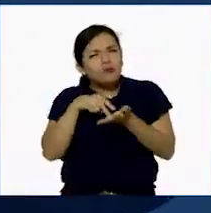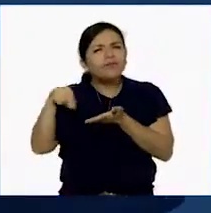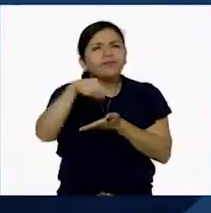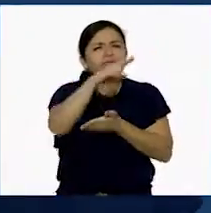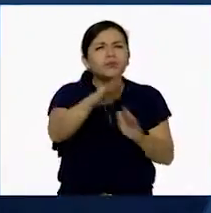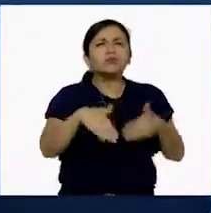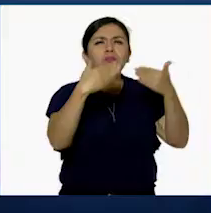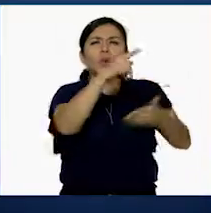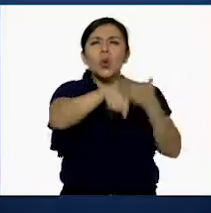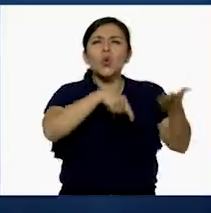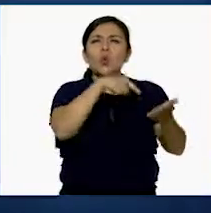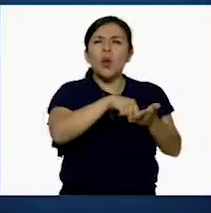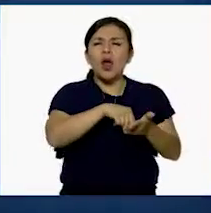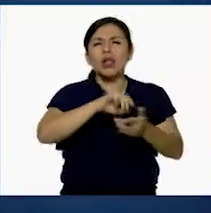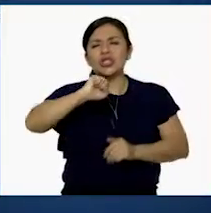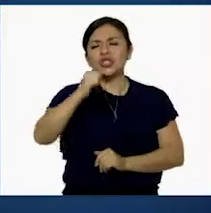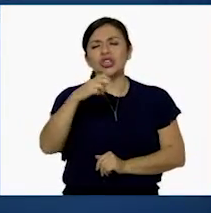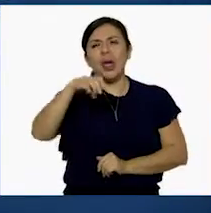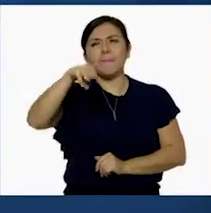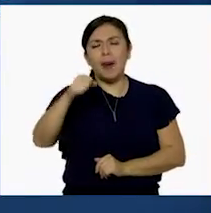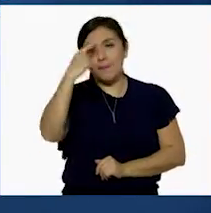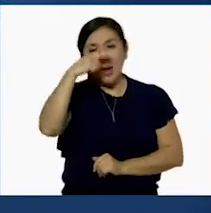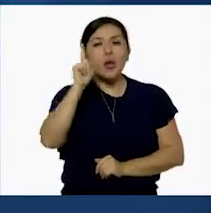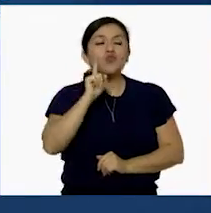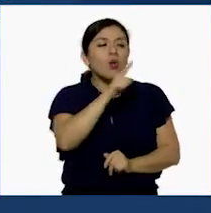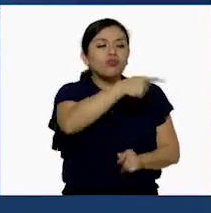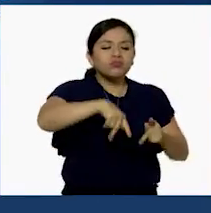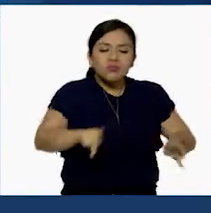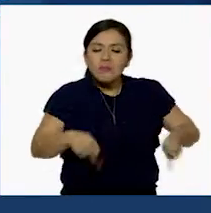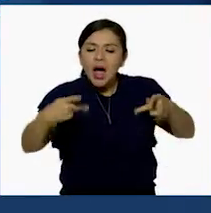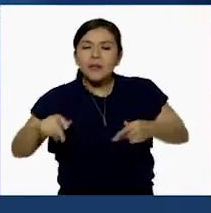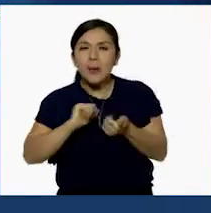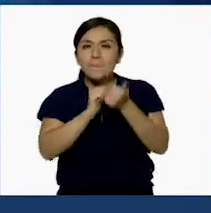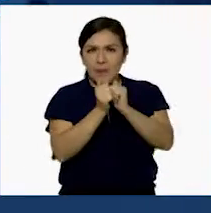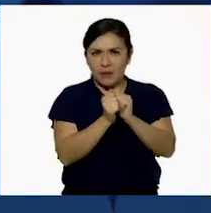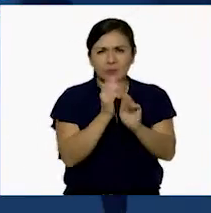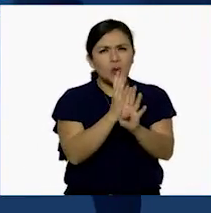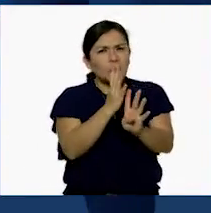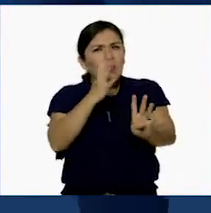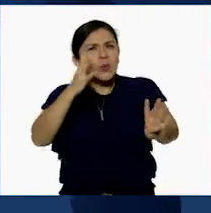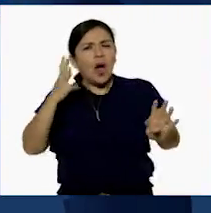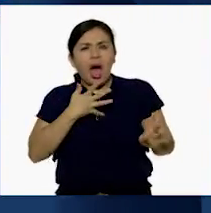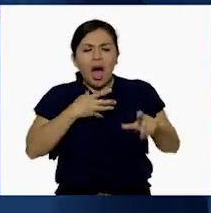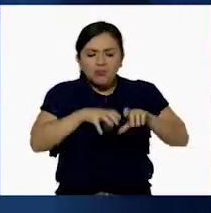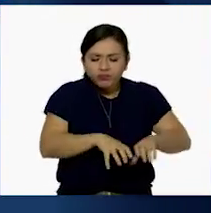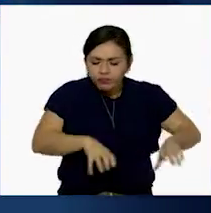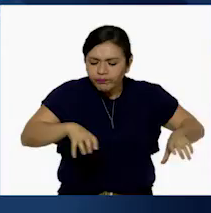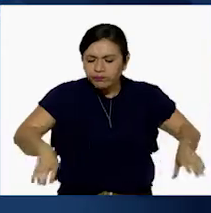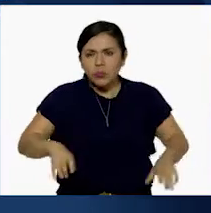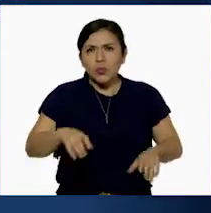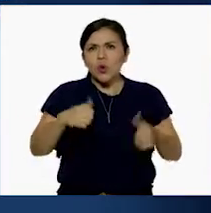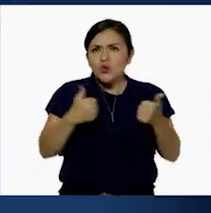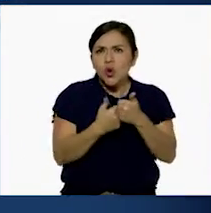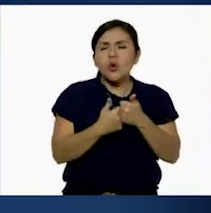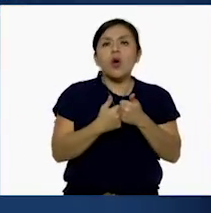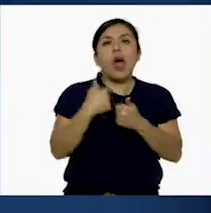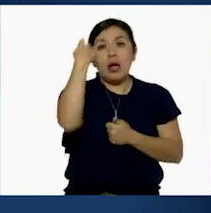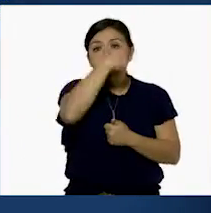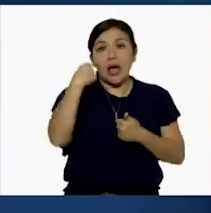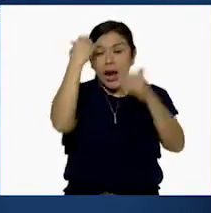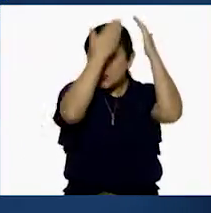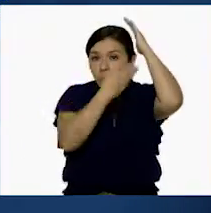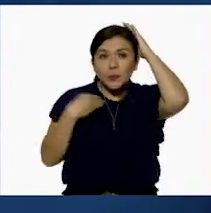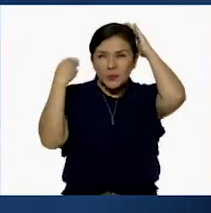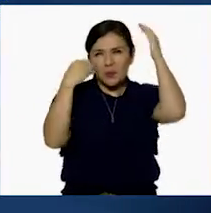del Shema el Fna, donde las mujeres vendían pan. En una larga hilera se acurrucaban en el suelo, tan cubierto el rostro por el velo